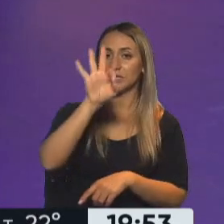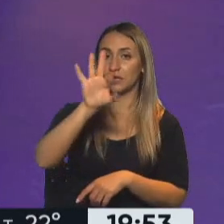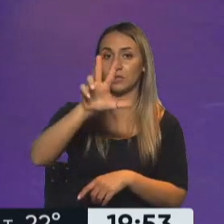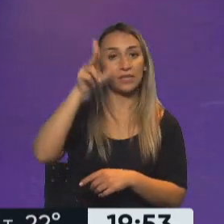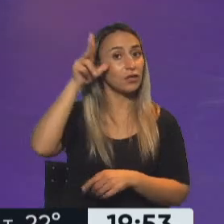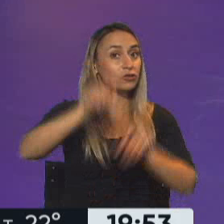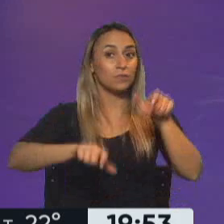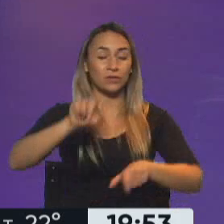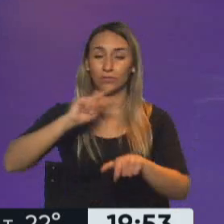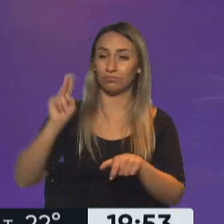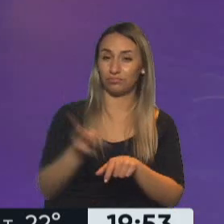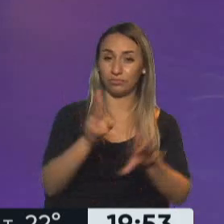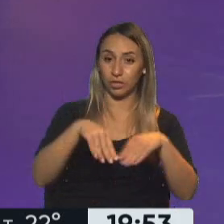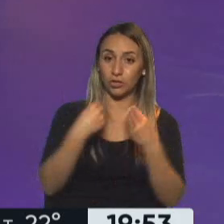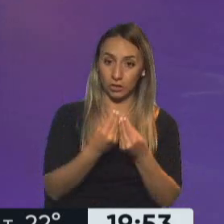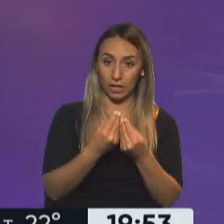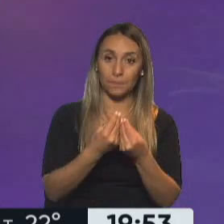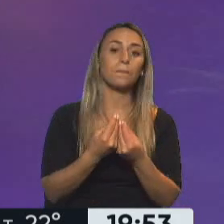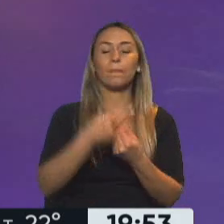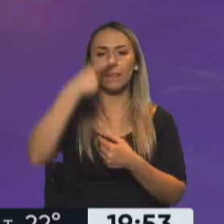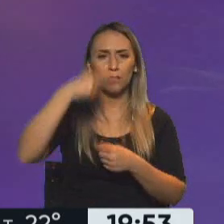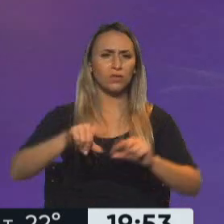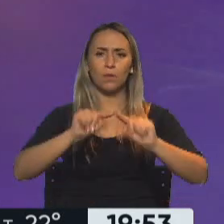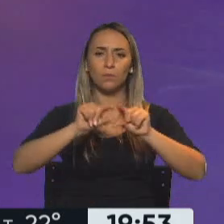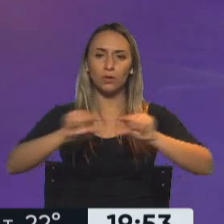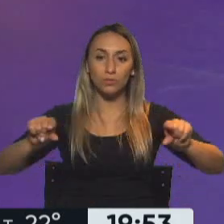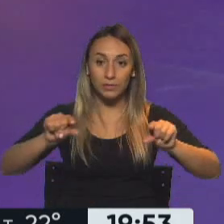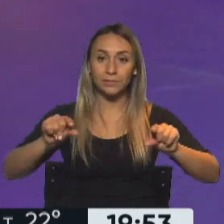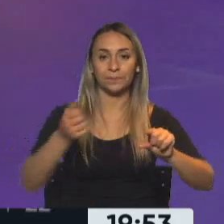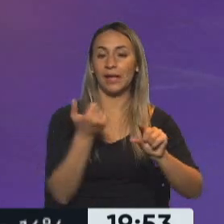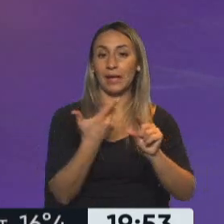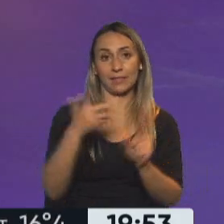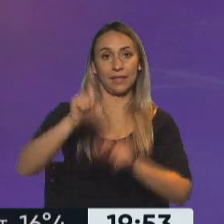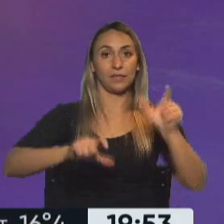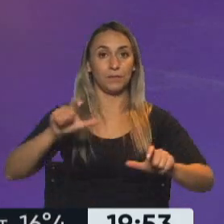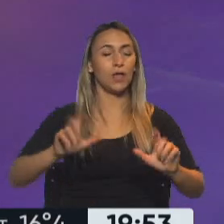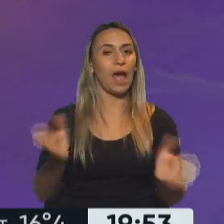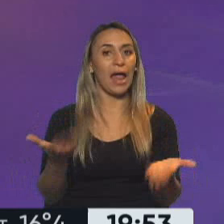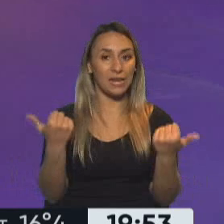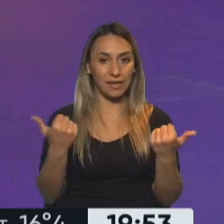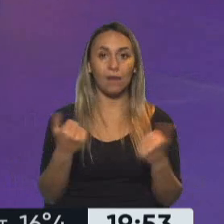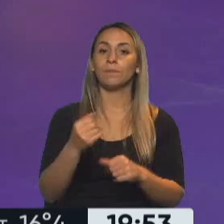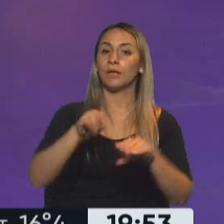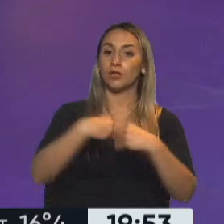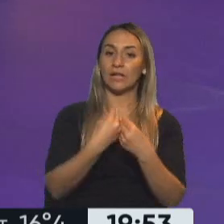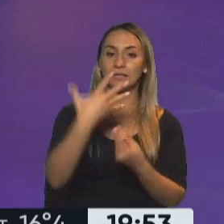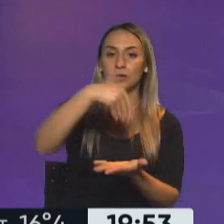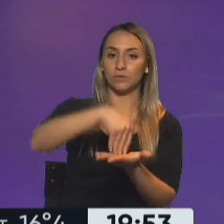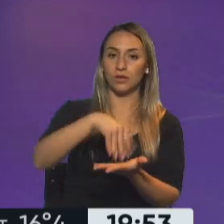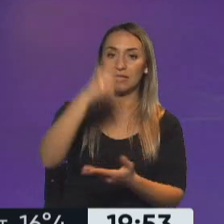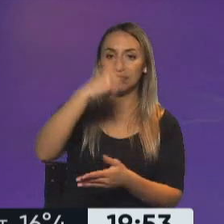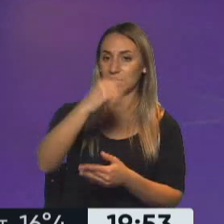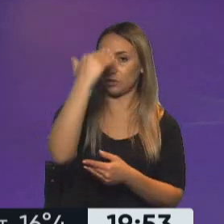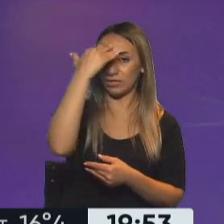115.038. Cerramos con el número que vemos en placa, como siempre, de las pacientes que han recibido el alta médica. En total ya son